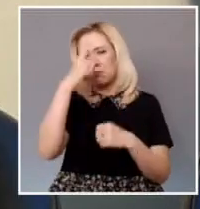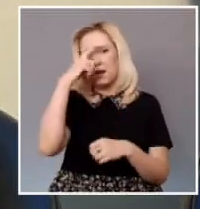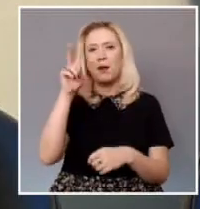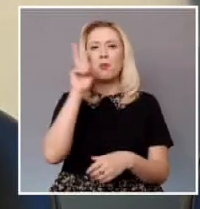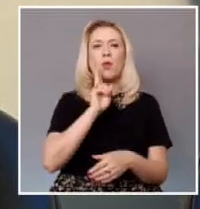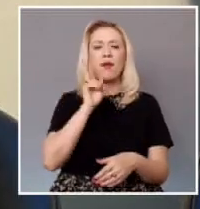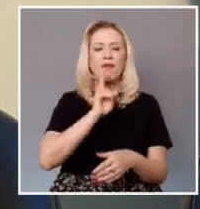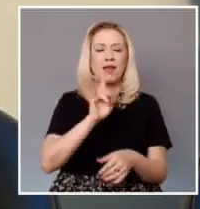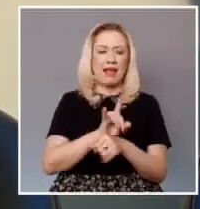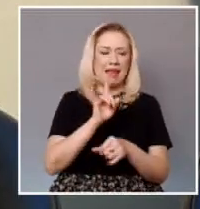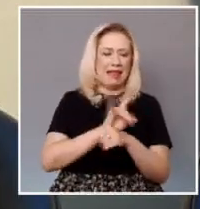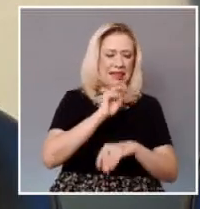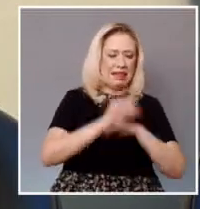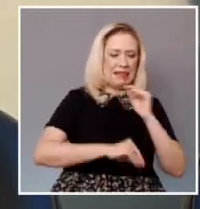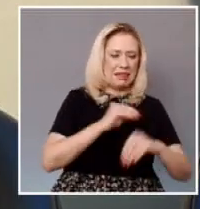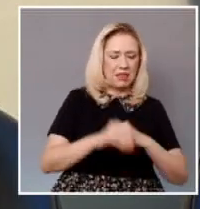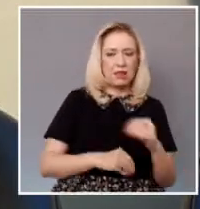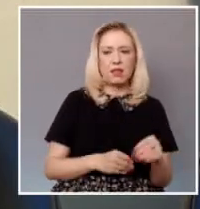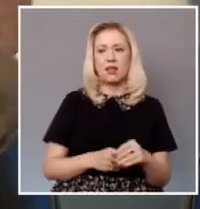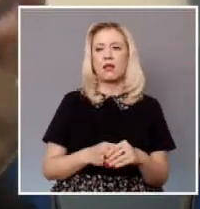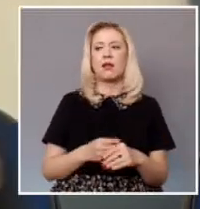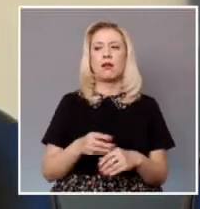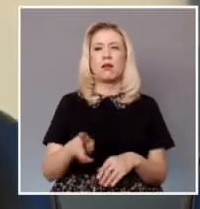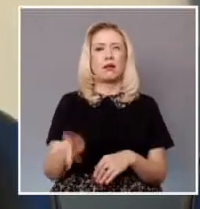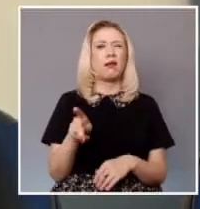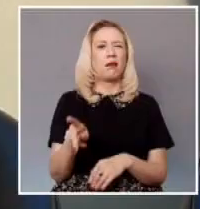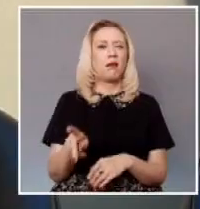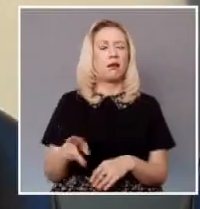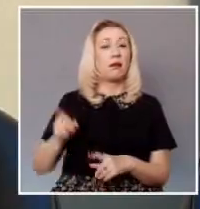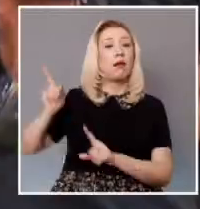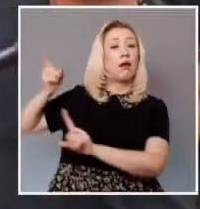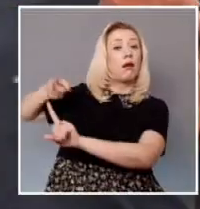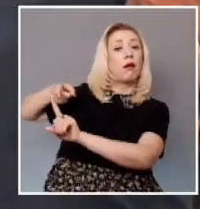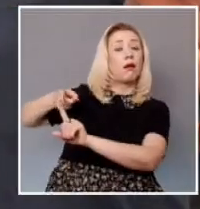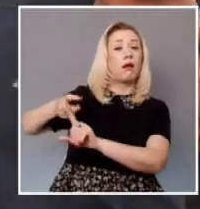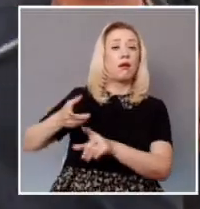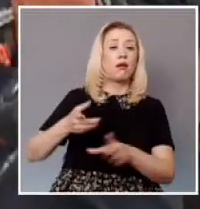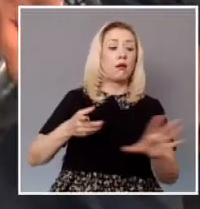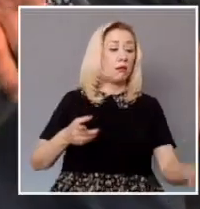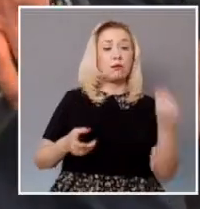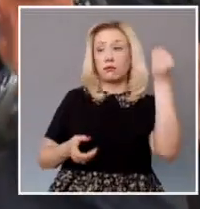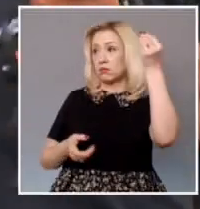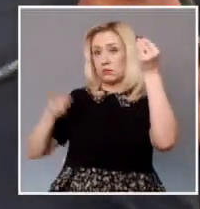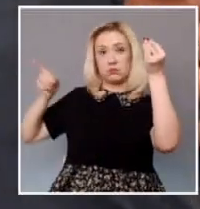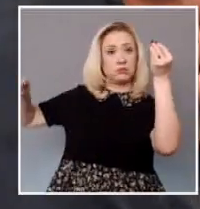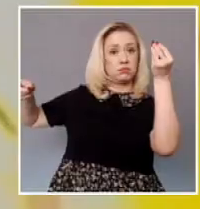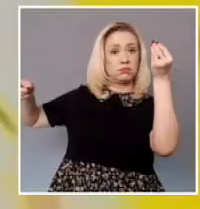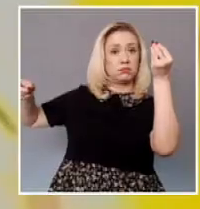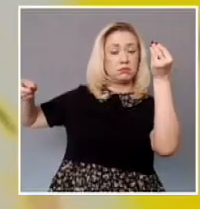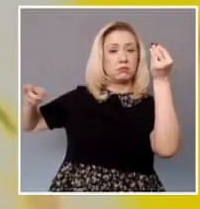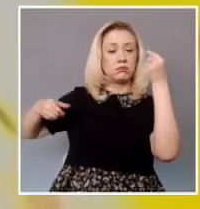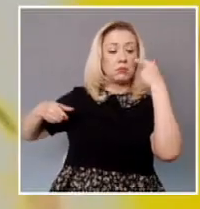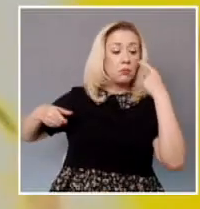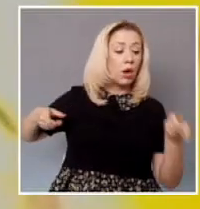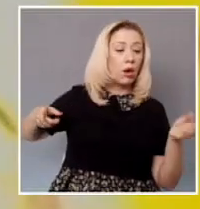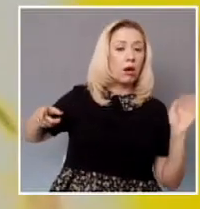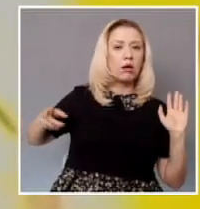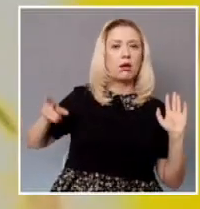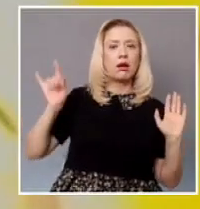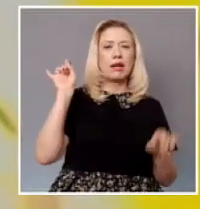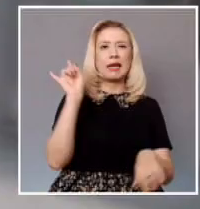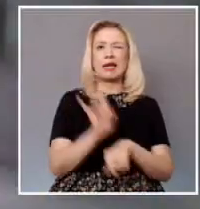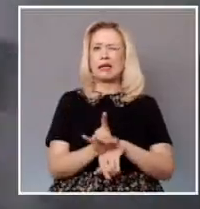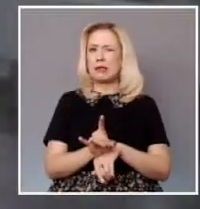solamente es la confesión, muchas veces es, por ejemplo, señalar a alguien, tomar algún objeto, etcétera. Se destacó la importancia de ubicar a la desaparición forzada